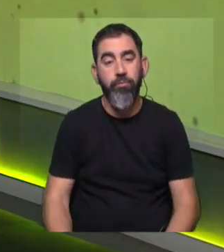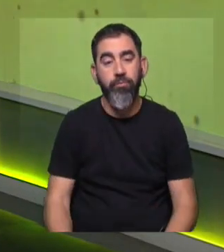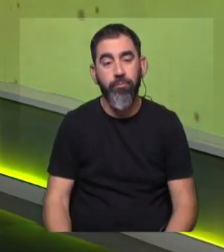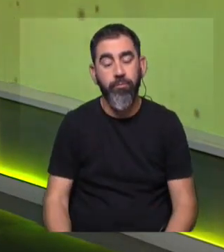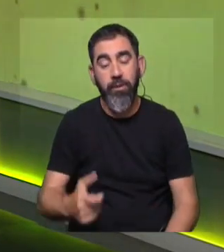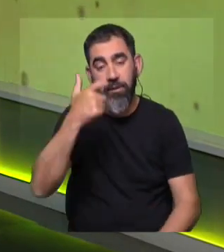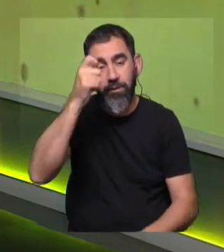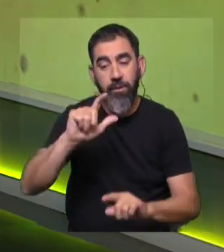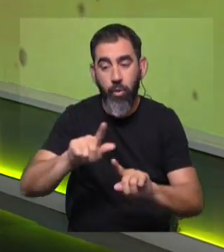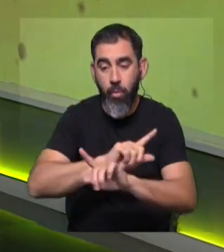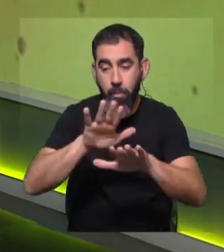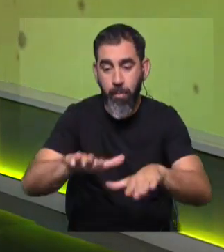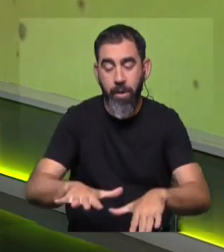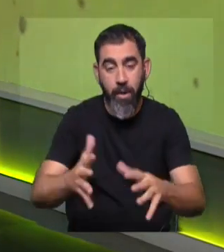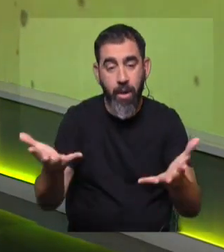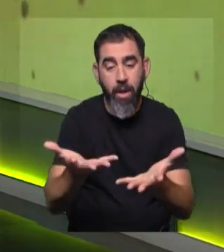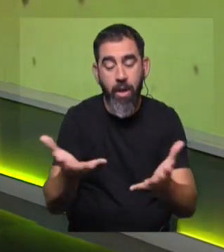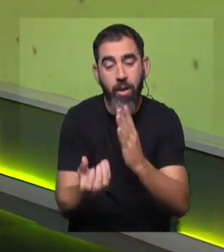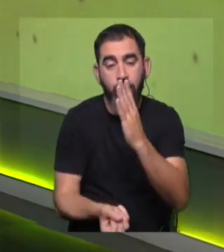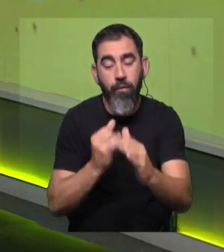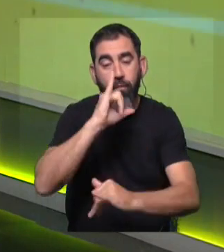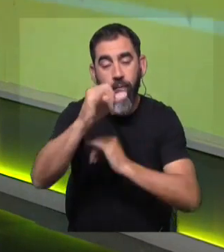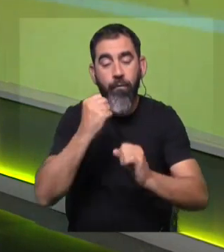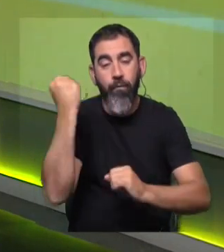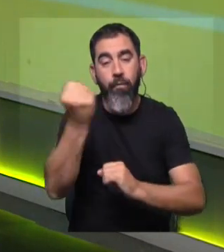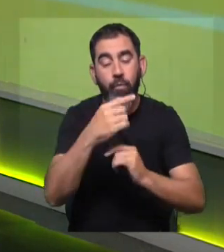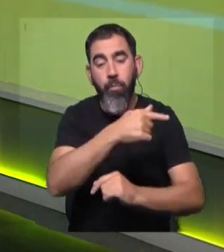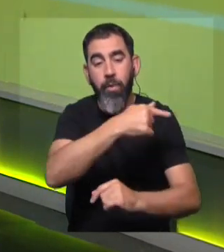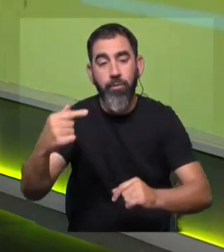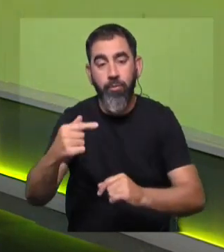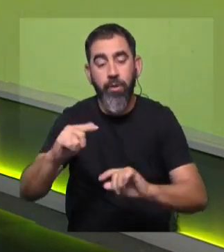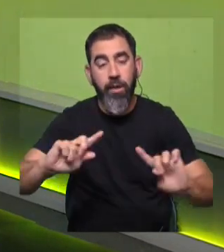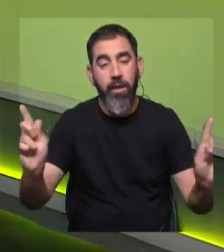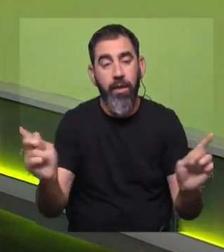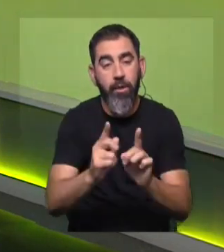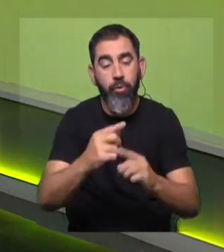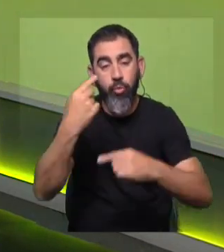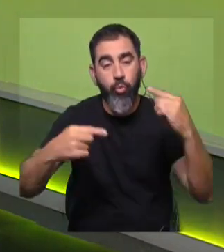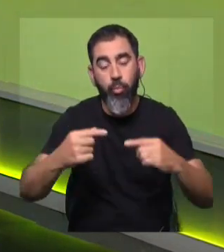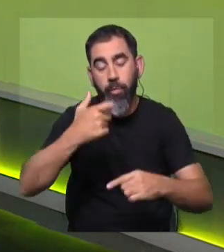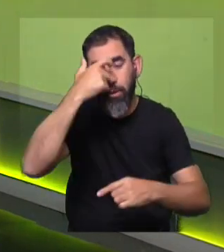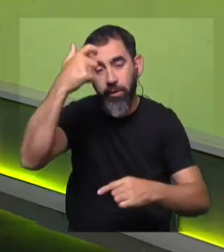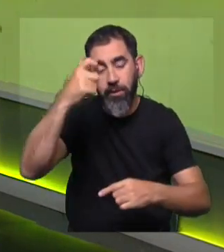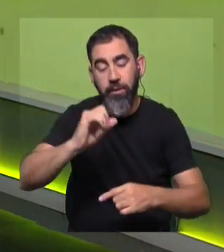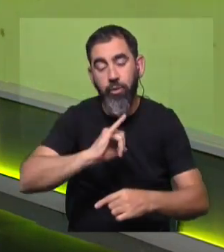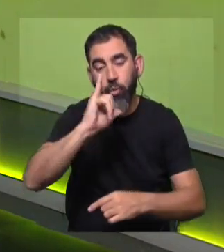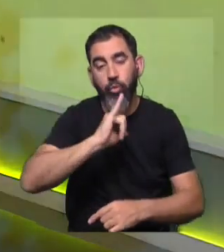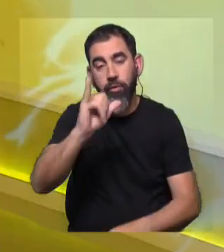la ciencia no se detiene, actualizamos las noticias más importantes de la semana en nuestro Salpicón Científico.